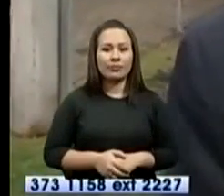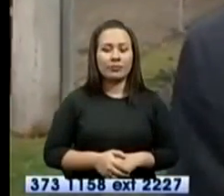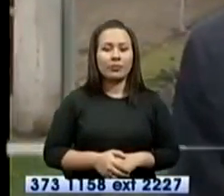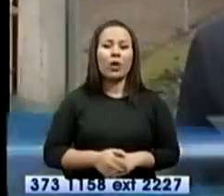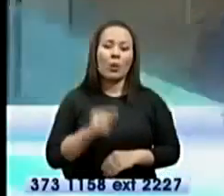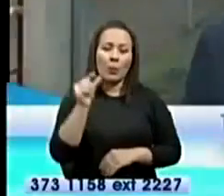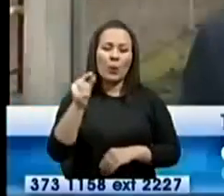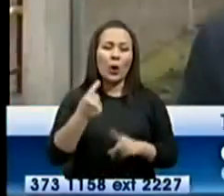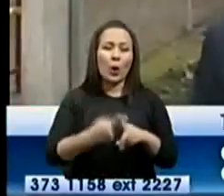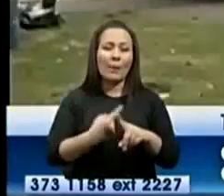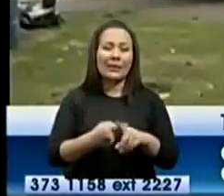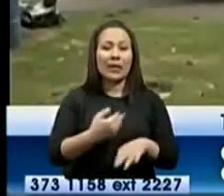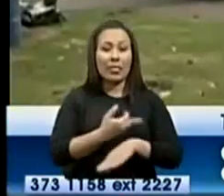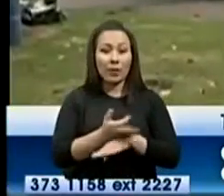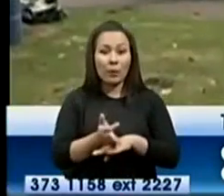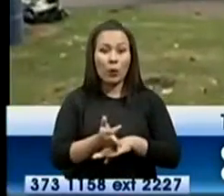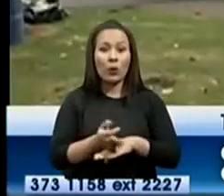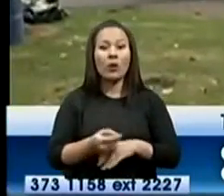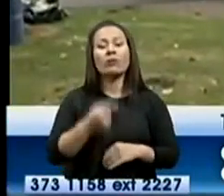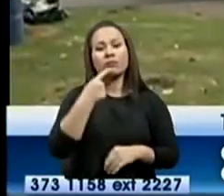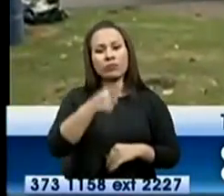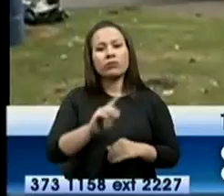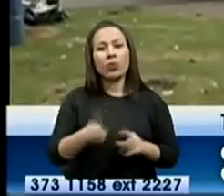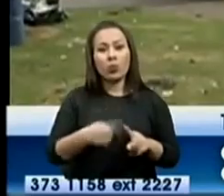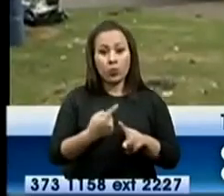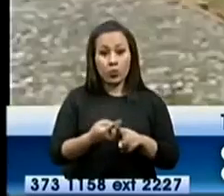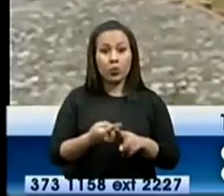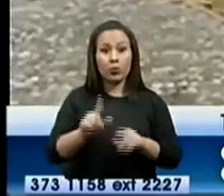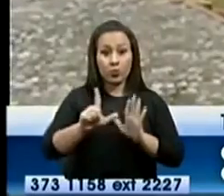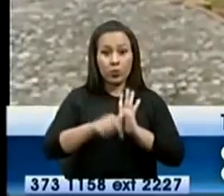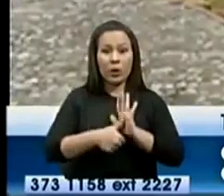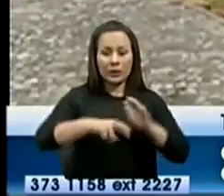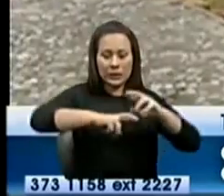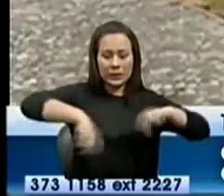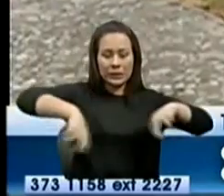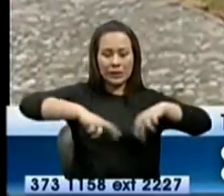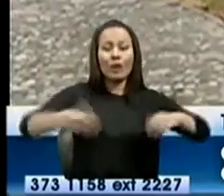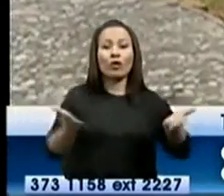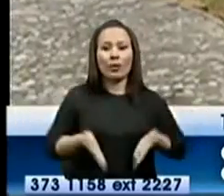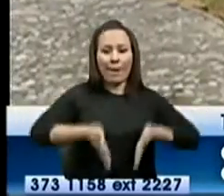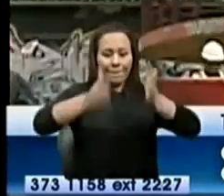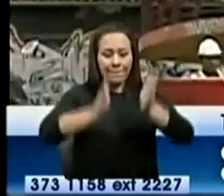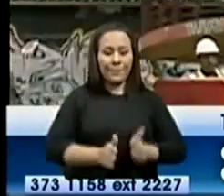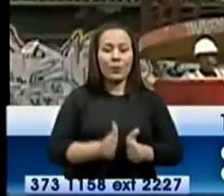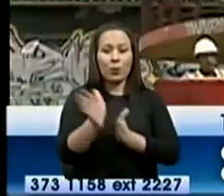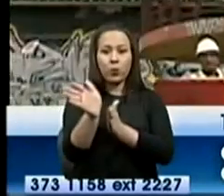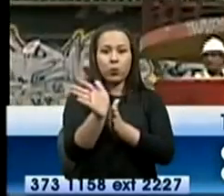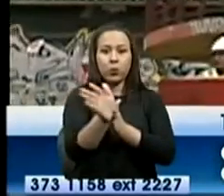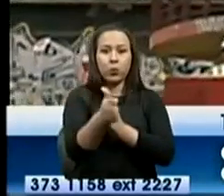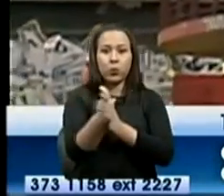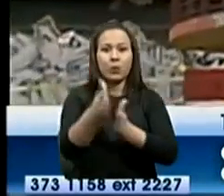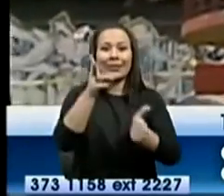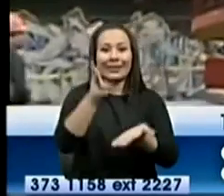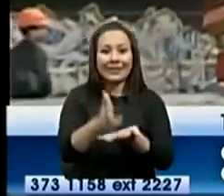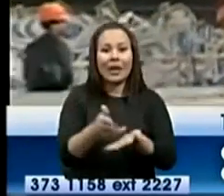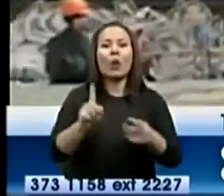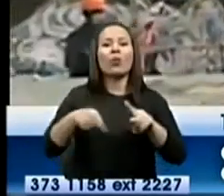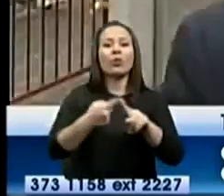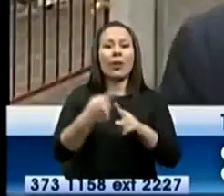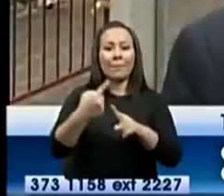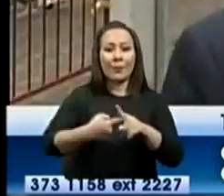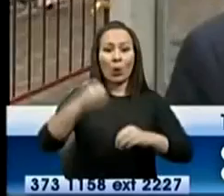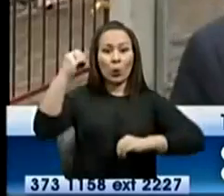un par de meses. Luego se empezará con la excavación en donde se estructurará la estación, etapa que tendrá que estar lista para el mes de